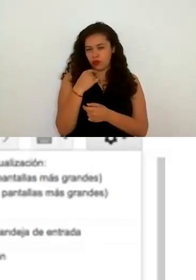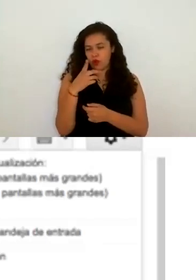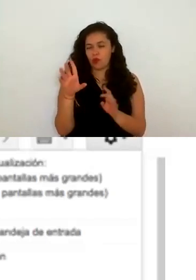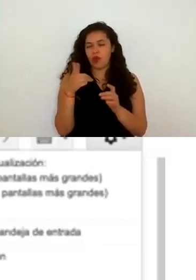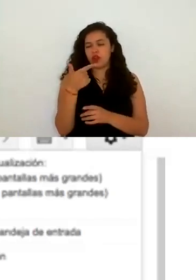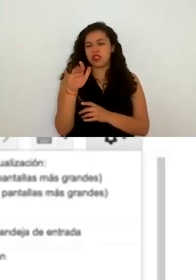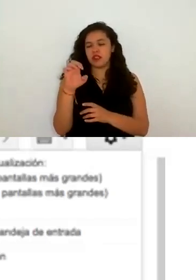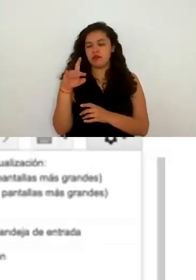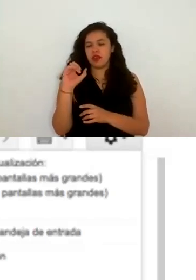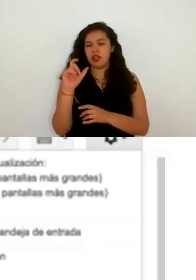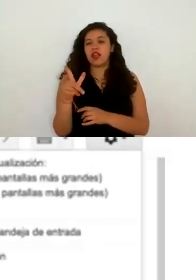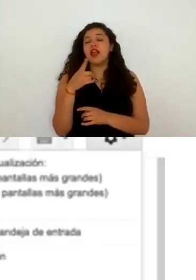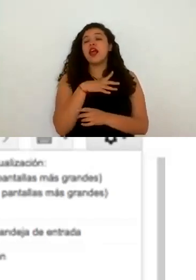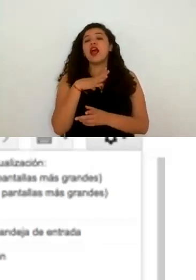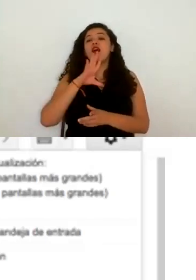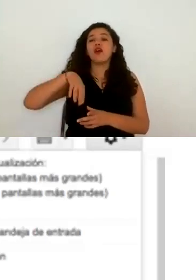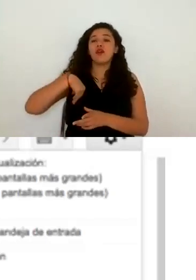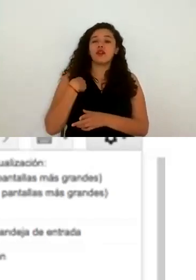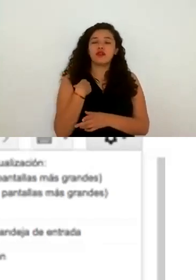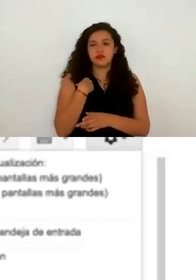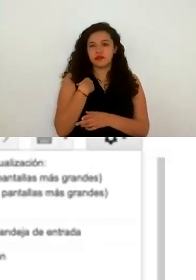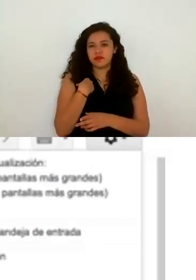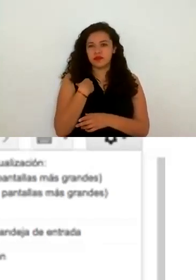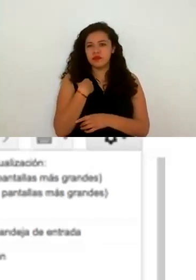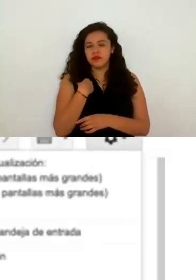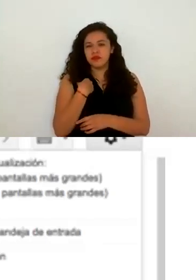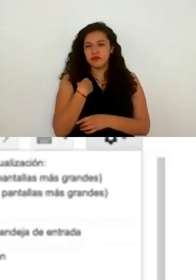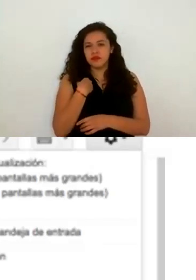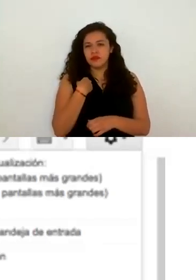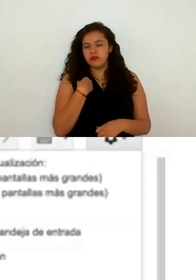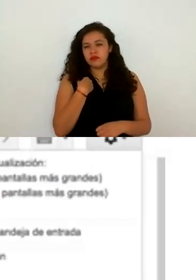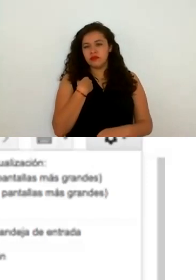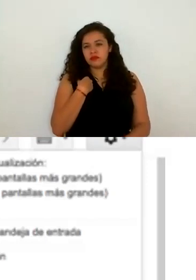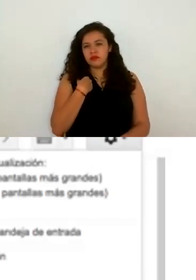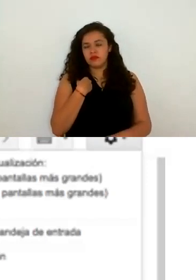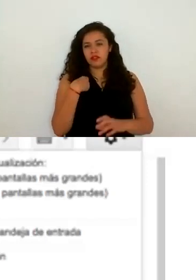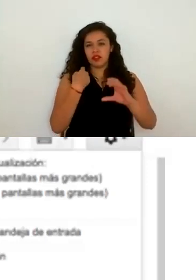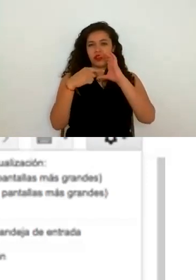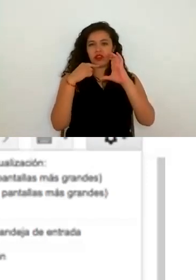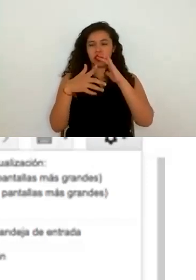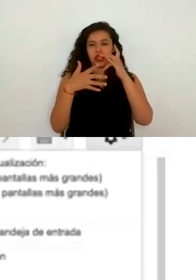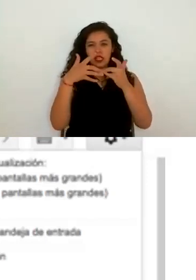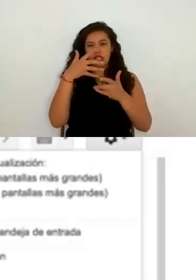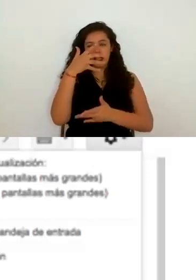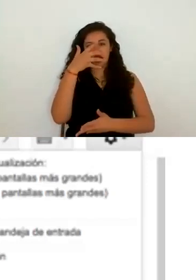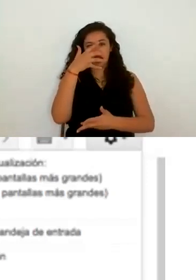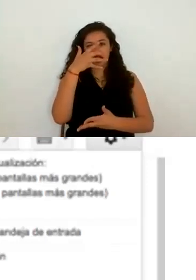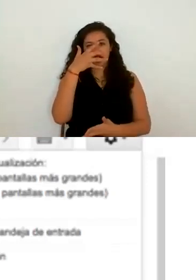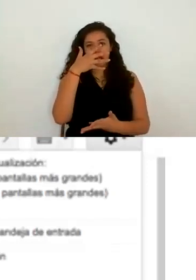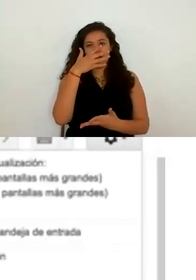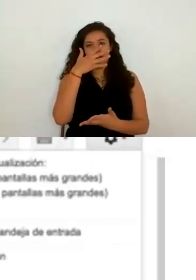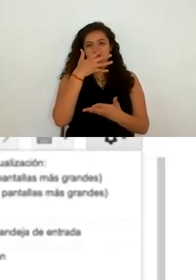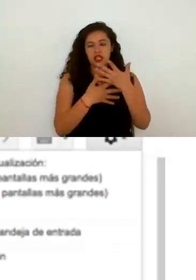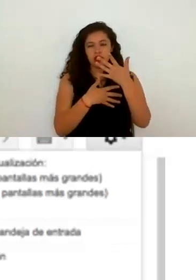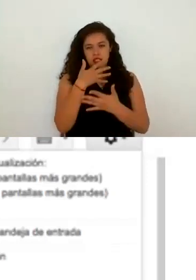un espacio de almacenamiento para como correos personales de 15 gigas.